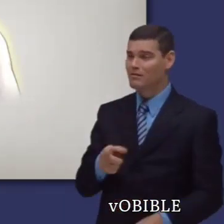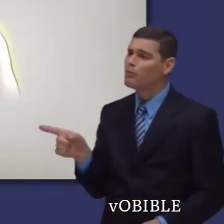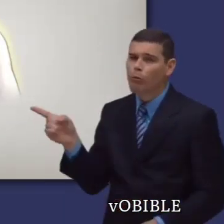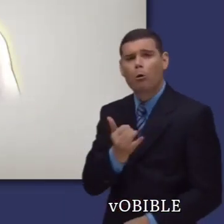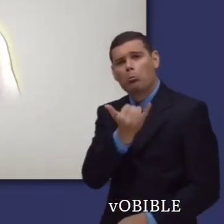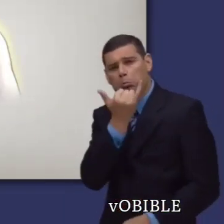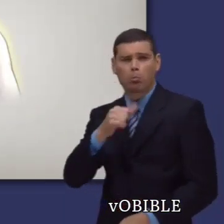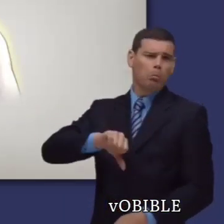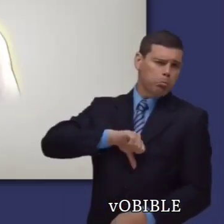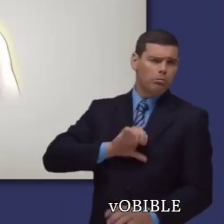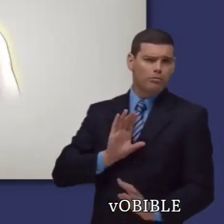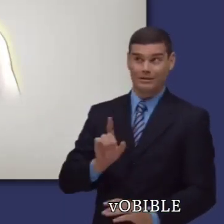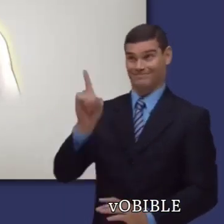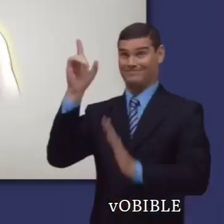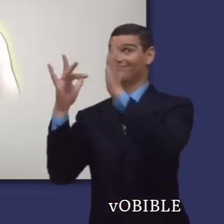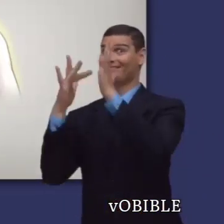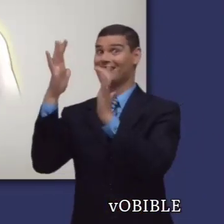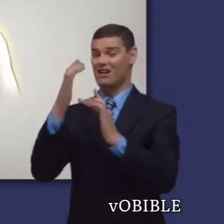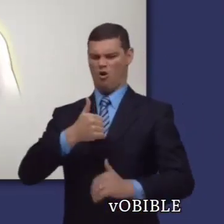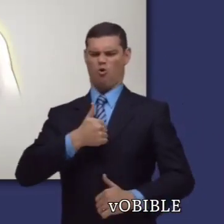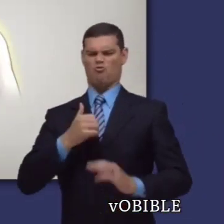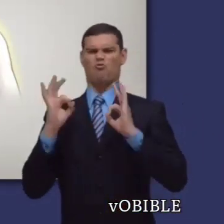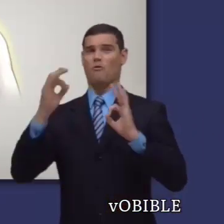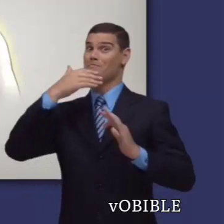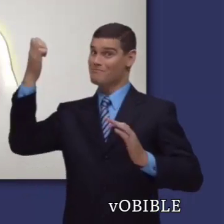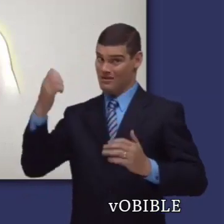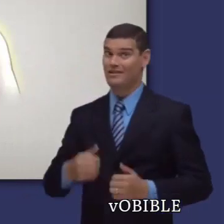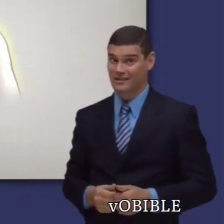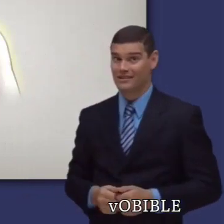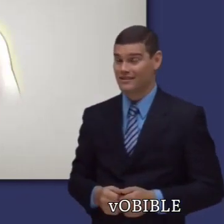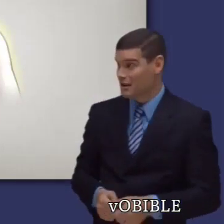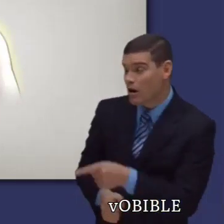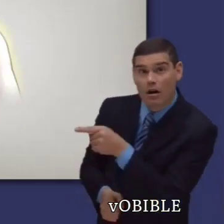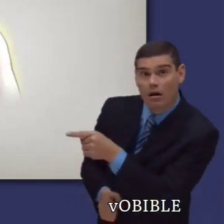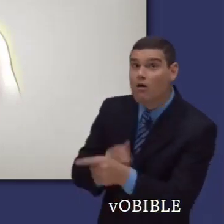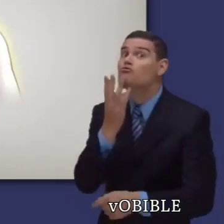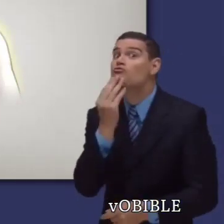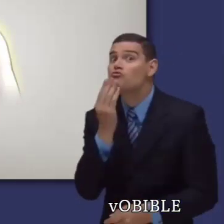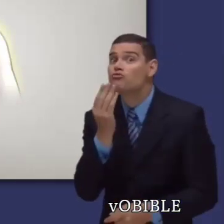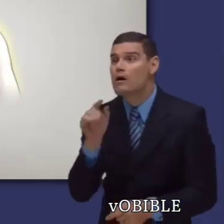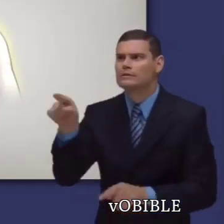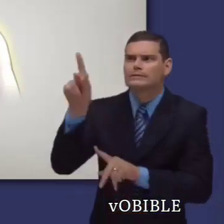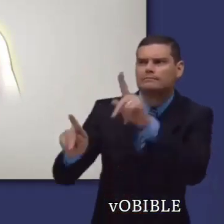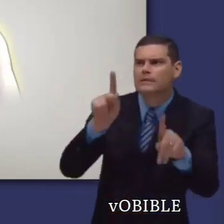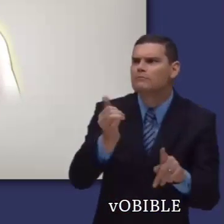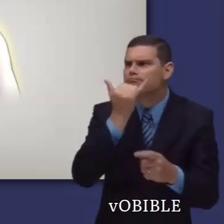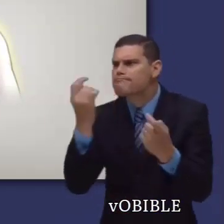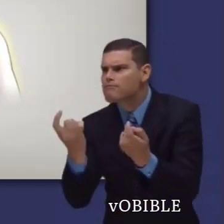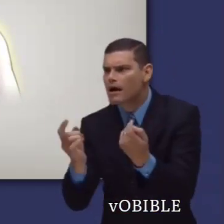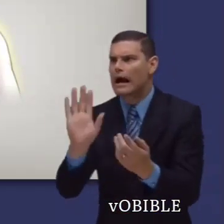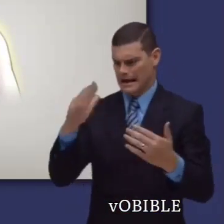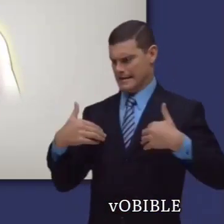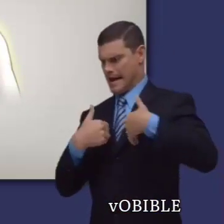A diferencia de ellos, Jesús es una persona perfecta y sin pecado. Los sumos sacerdotes judíos tenían